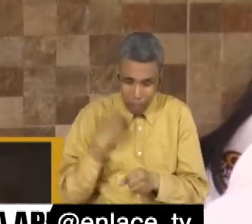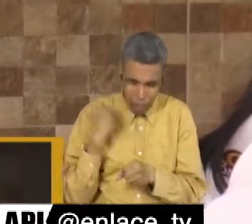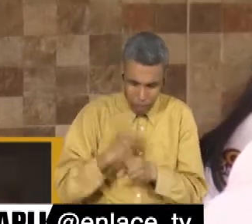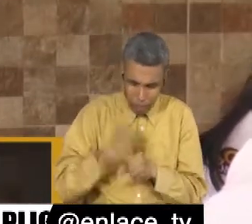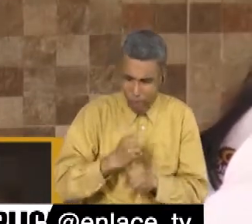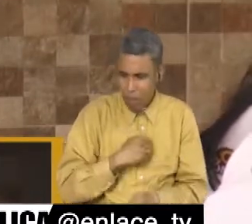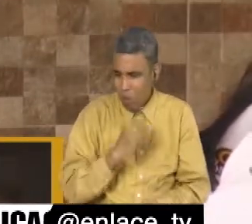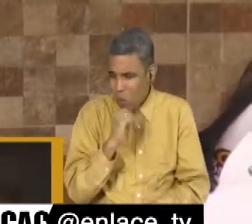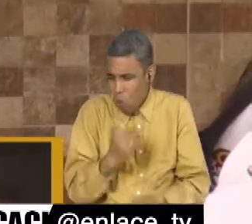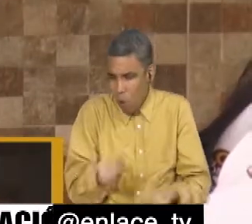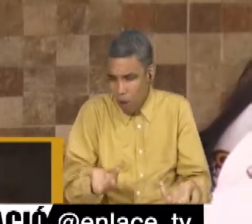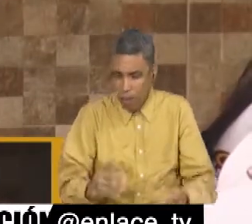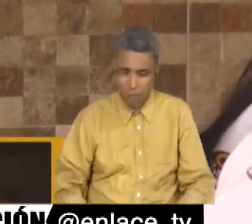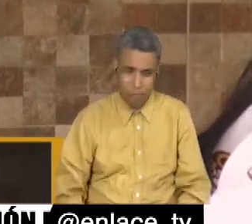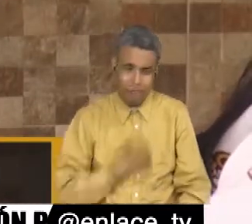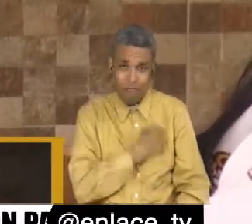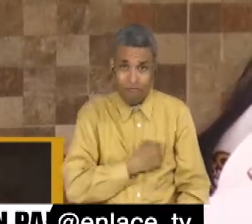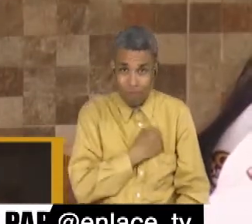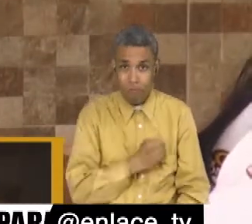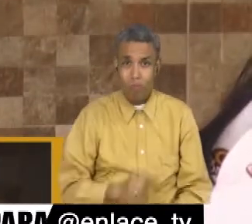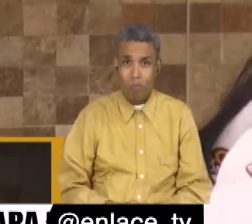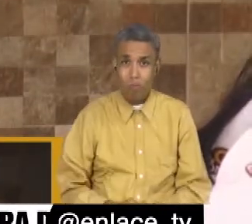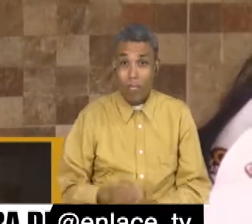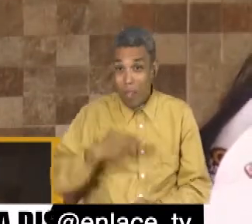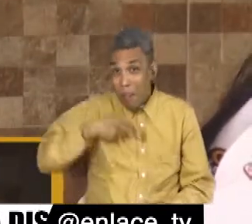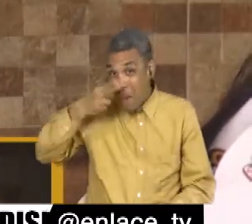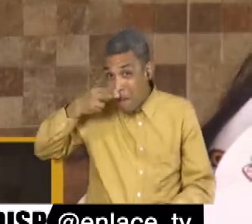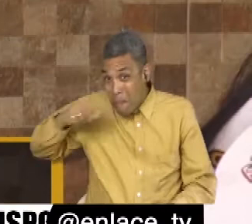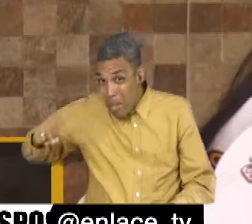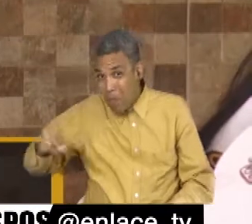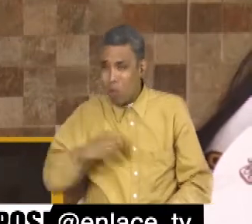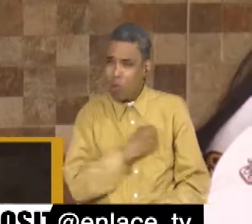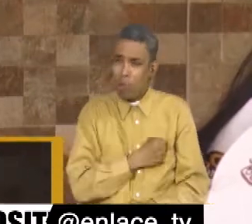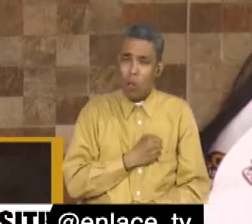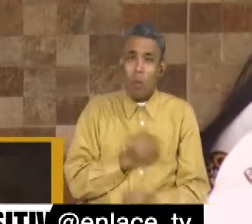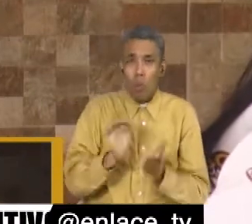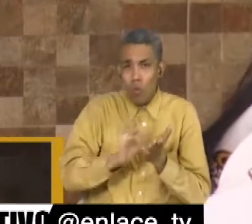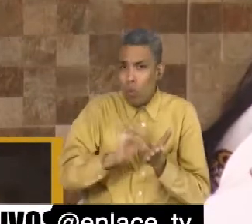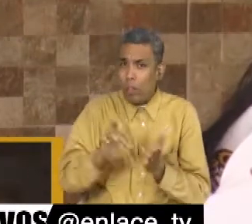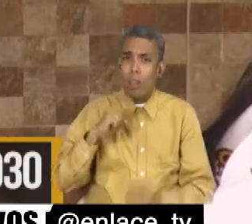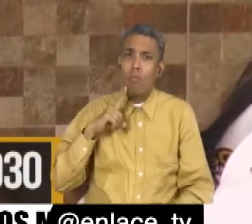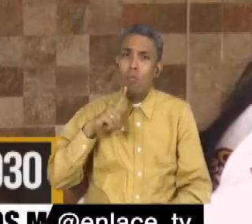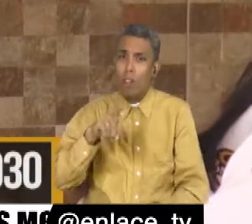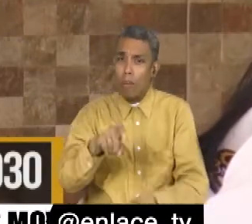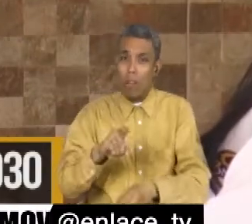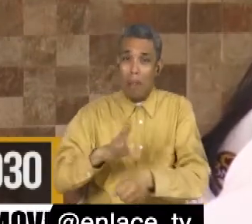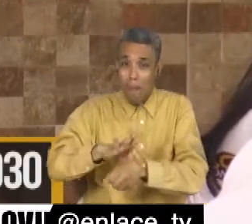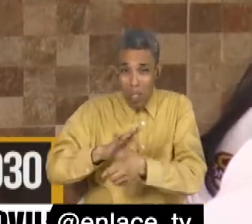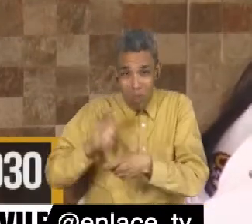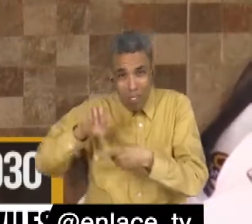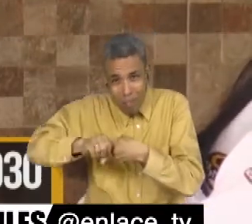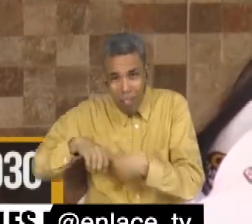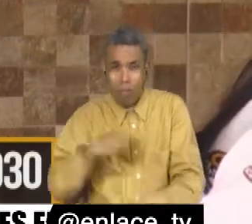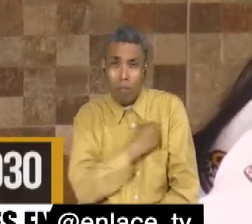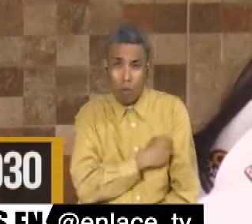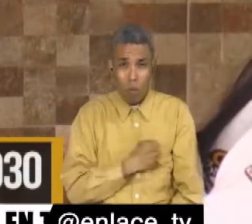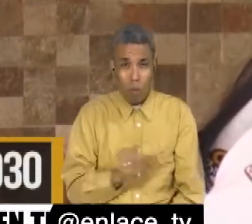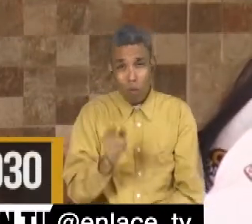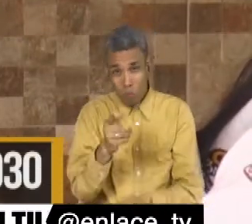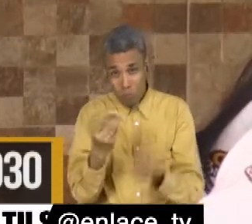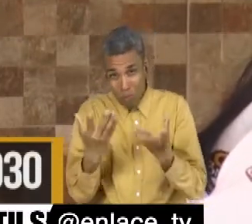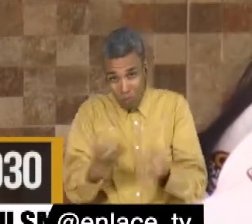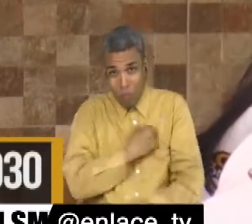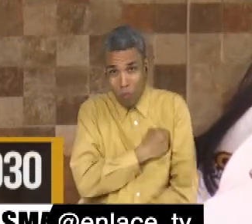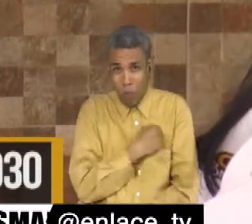siento desempleada y en cuestión de salud de mi hijo, otorgo el momento de llevarlo urgentemente a Bucaramanga. De verdad les agradezco la persona que